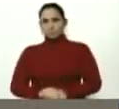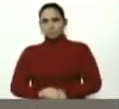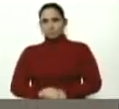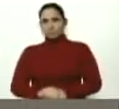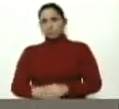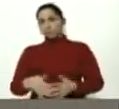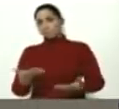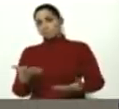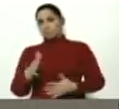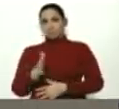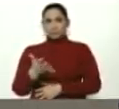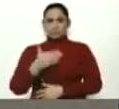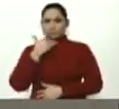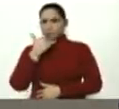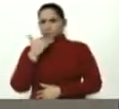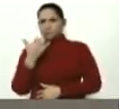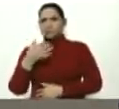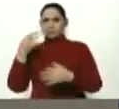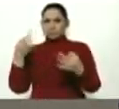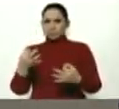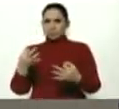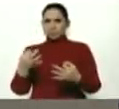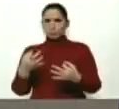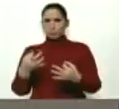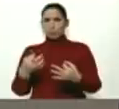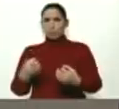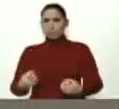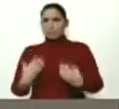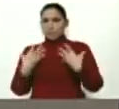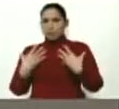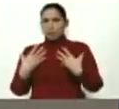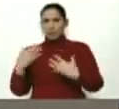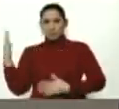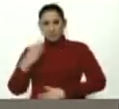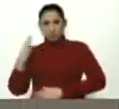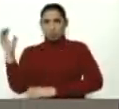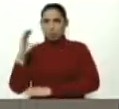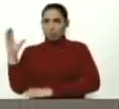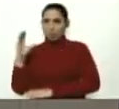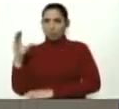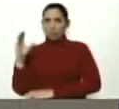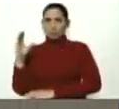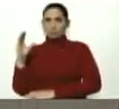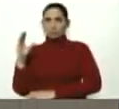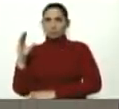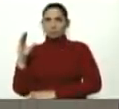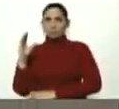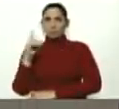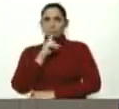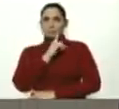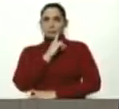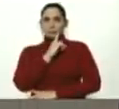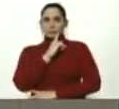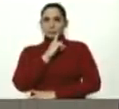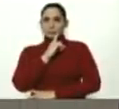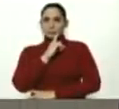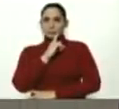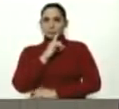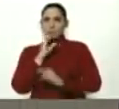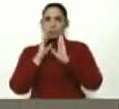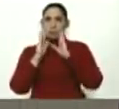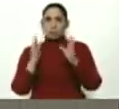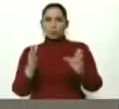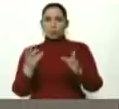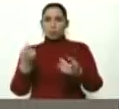muy probablemente, casi seguro, un virus proveniente de Colombia, una cepa proveniente de Colombia, a través del llamado corredor comercial